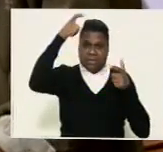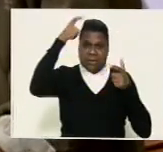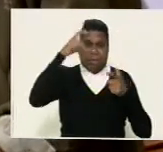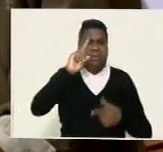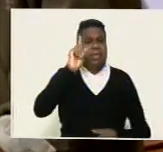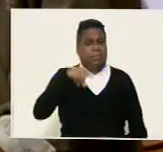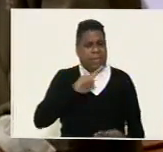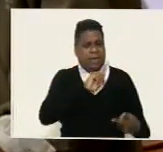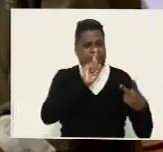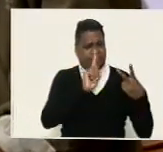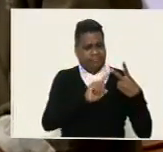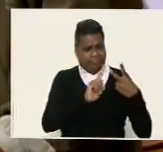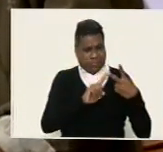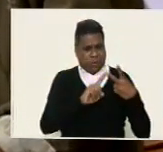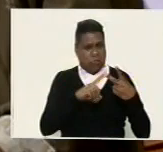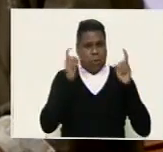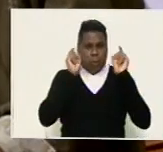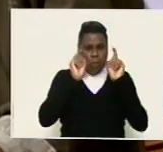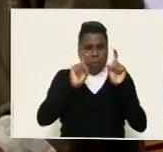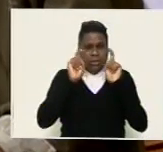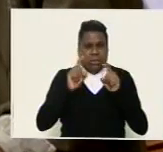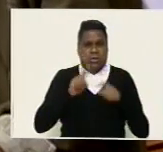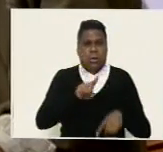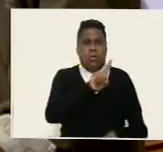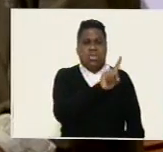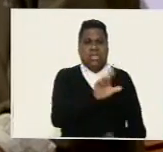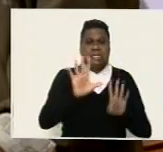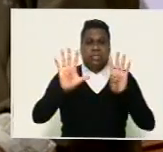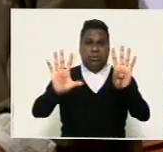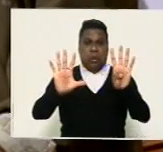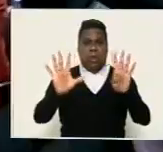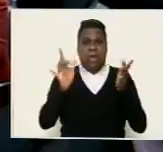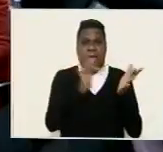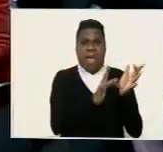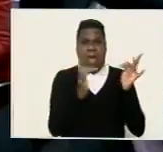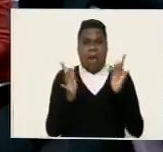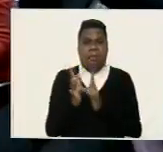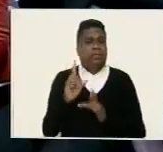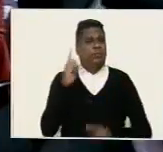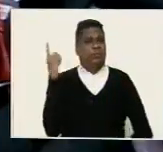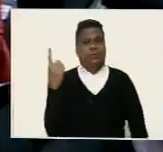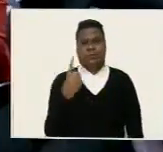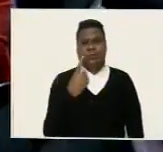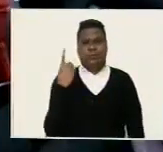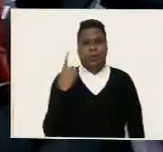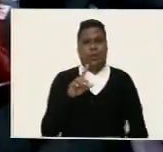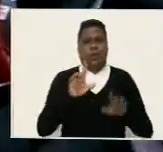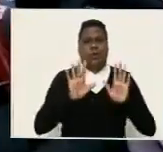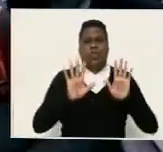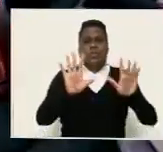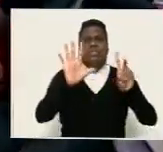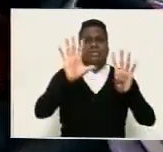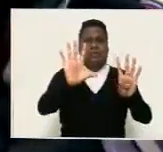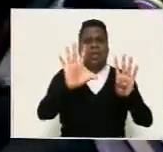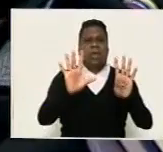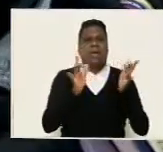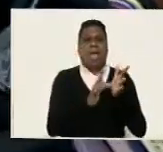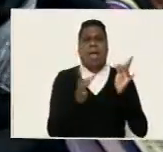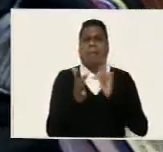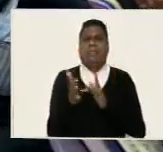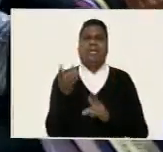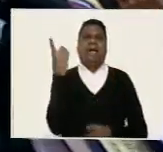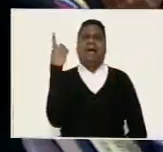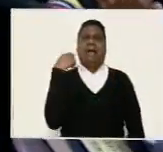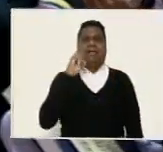nos enseñó que aquel 19 de abril no era únicamente el 19 de abril de Emparan, sino que